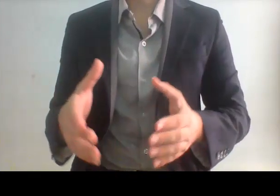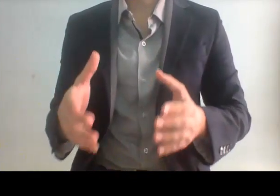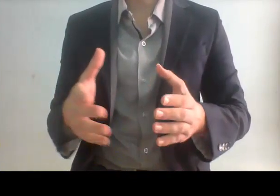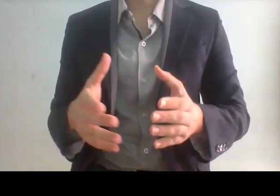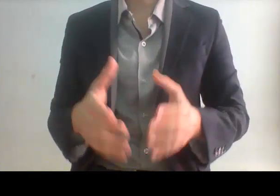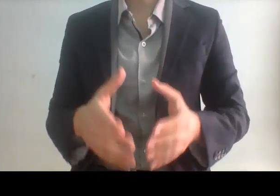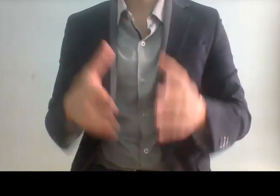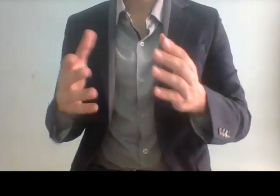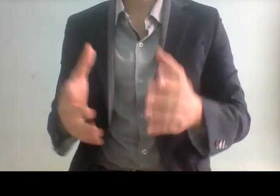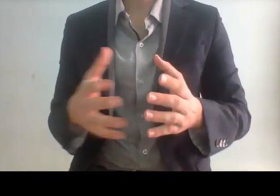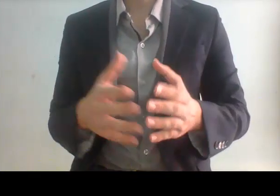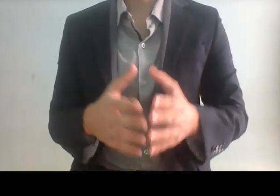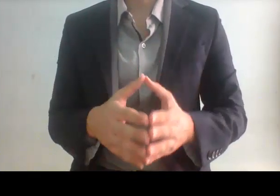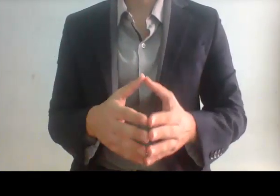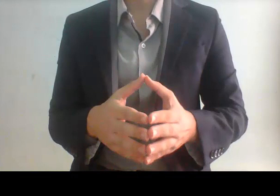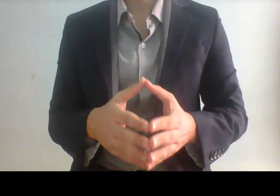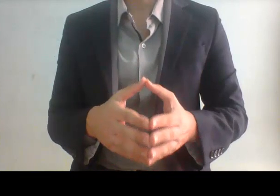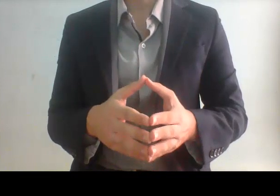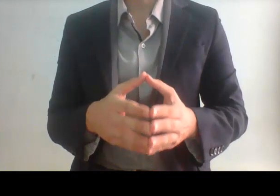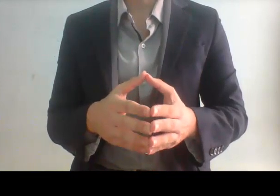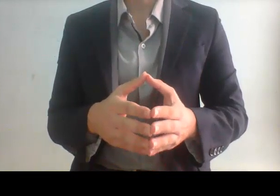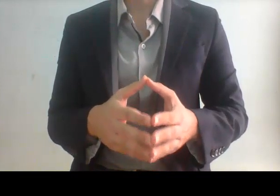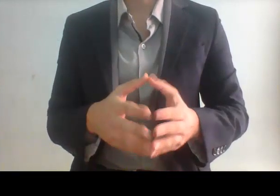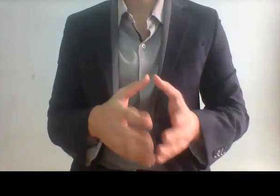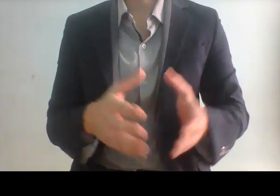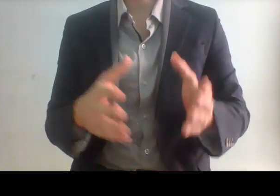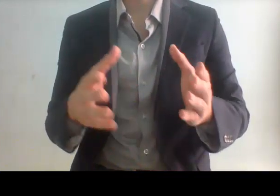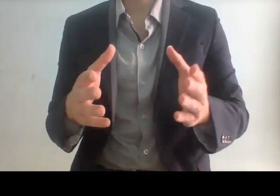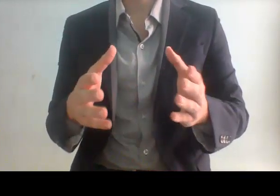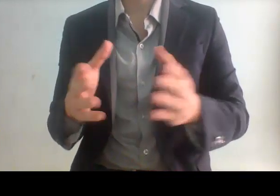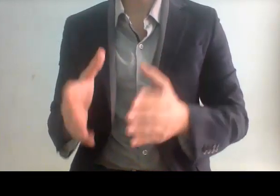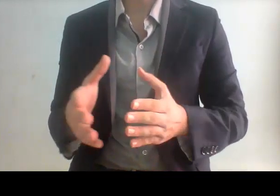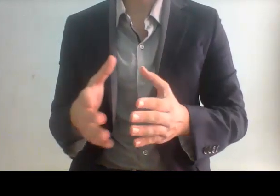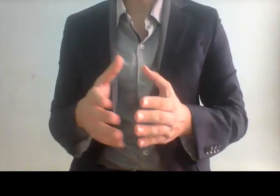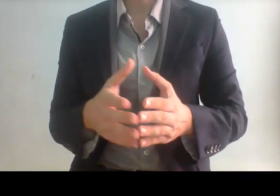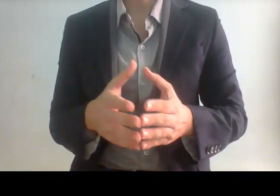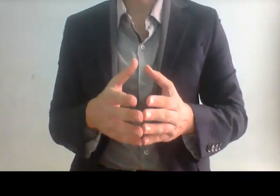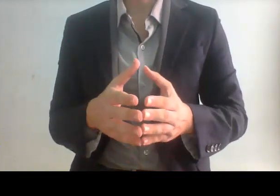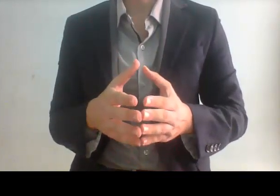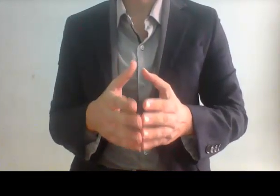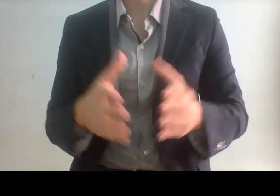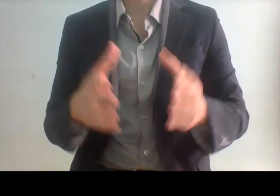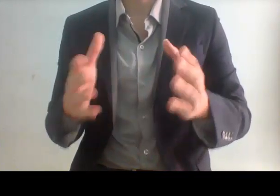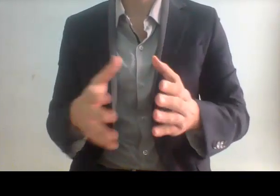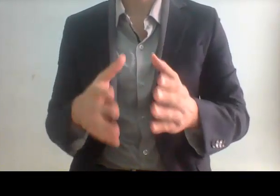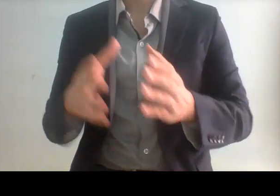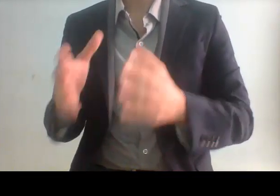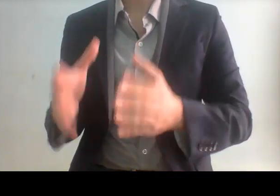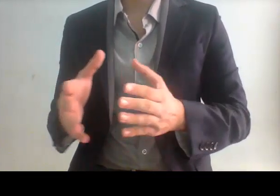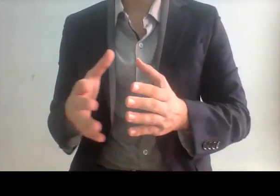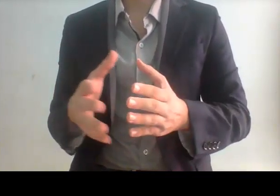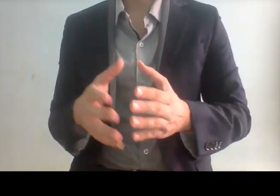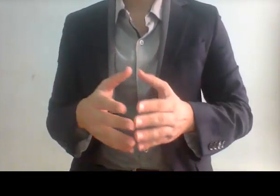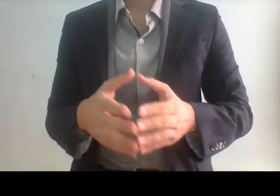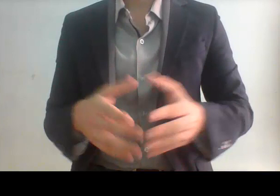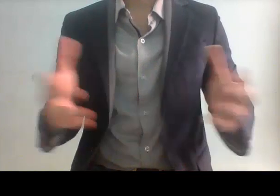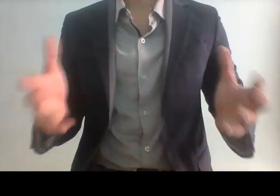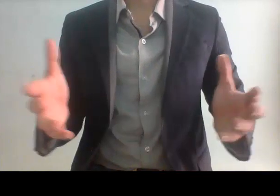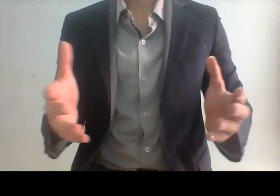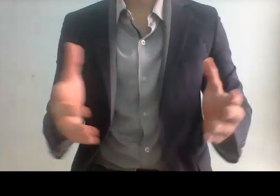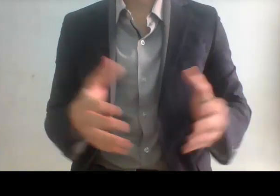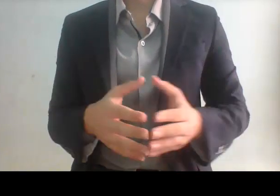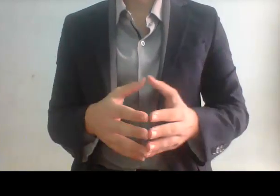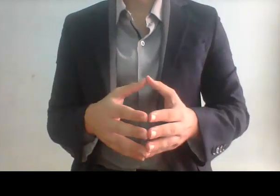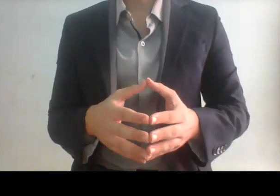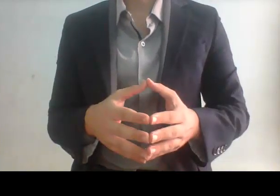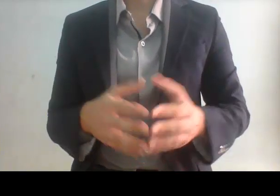esto voy a traer otra nota donde el mismo SAT había mencionado que ya se habían iniciado las primeras carpetas de investigación en colaboración con la UIF y FGR para tener